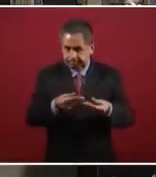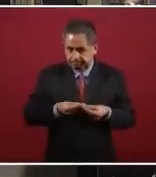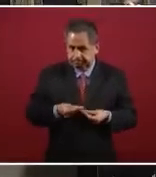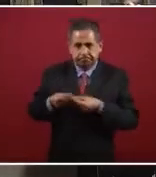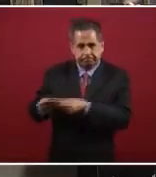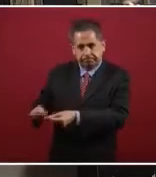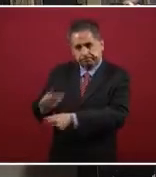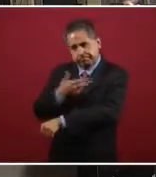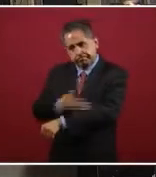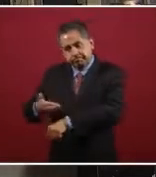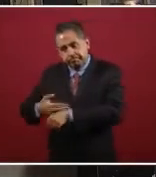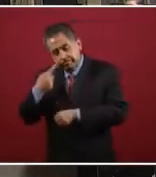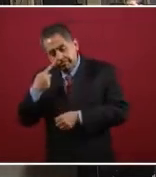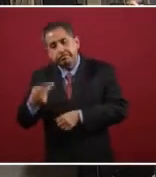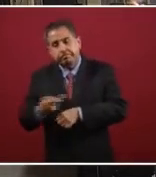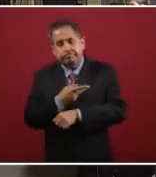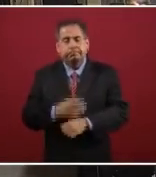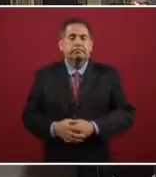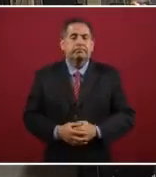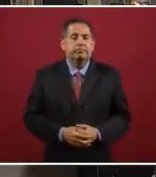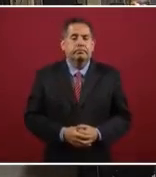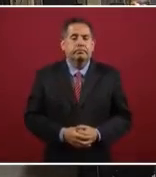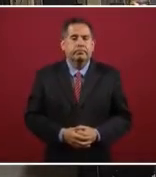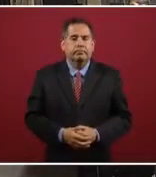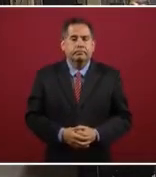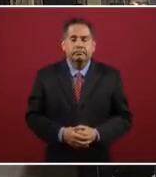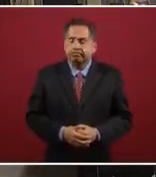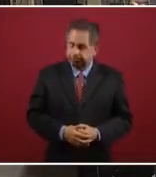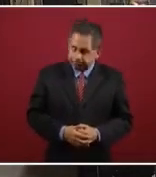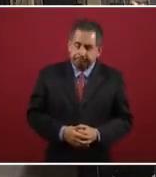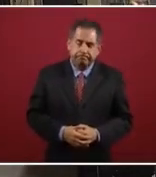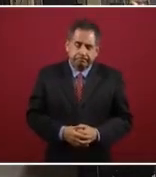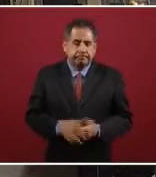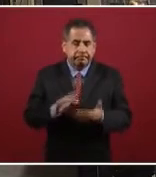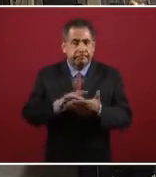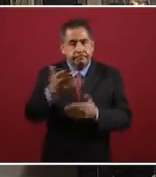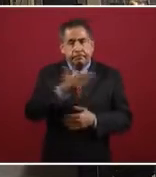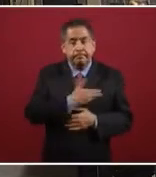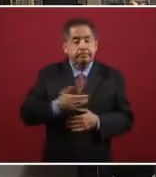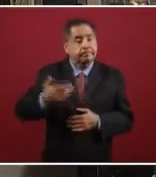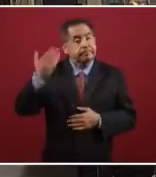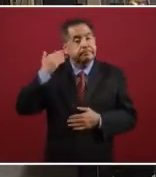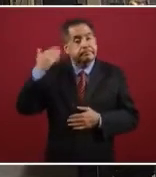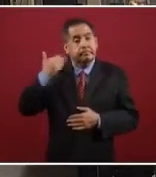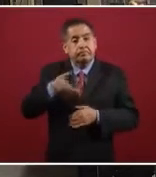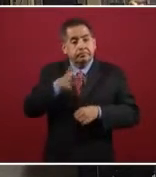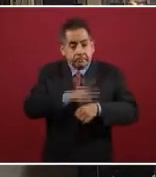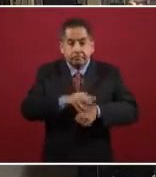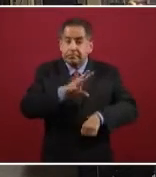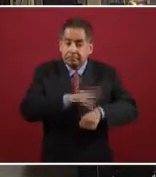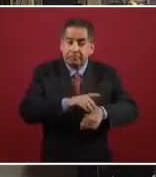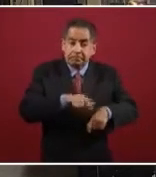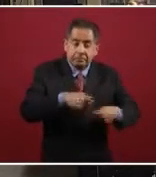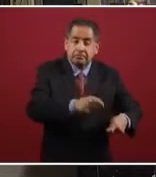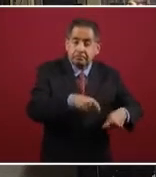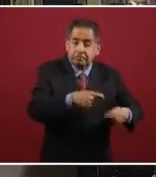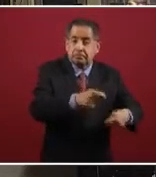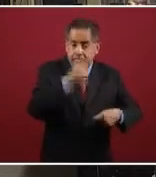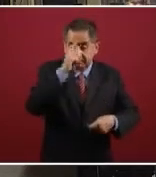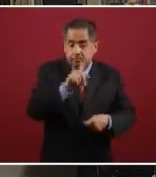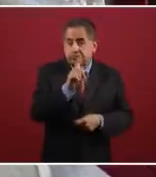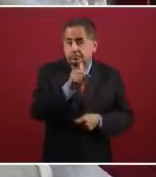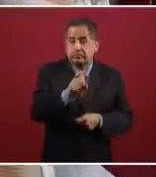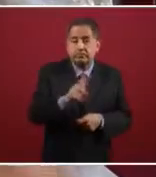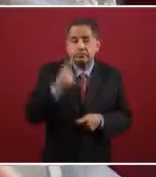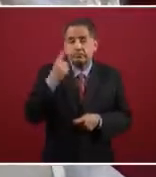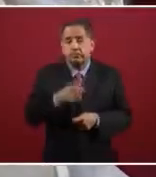darle seguimiento porque es bueno comentarle que dejaron muchas concesiones de agua y realmente para tapar